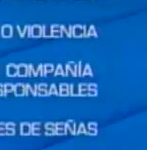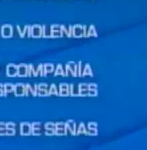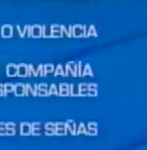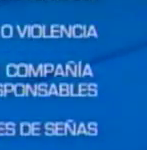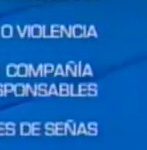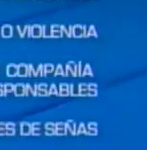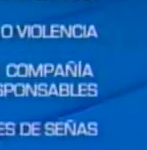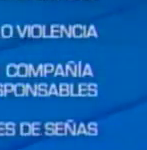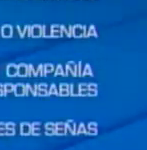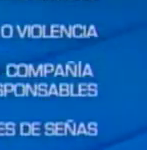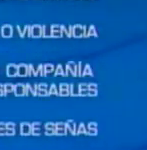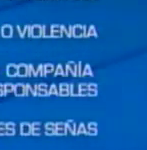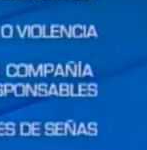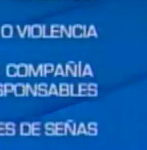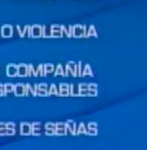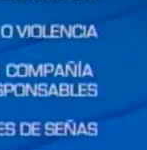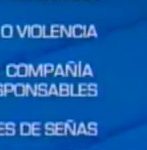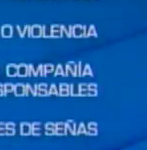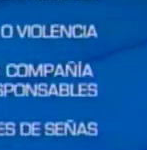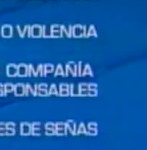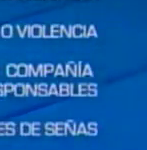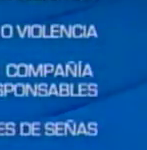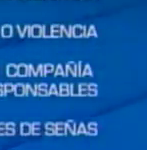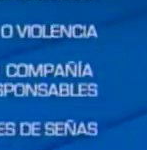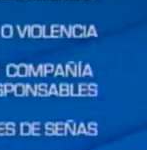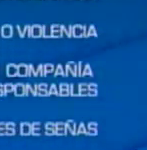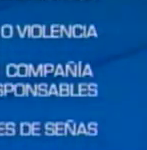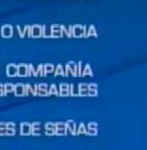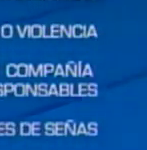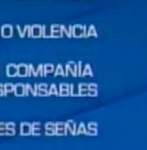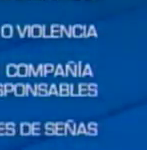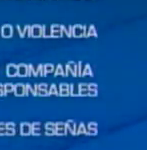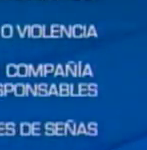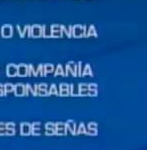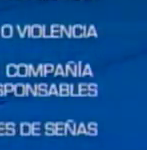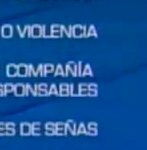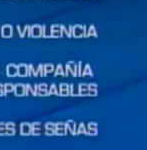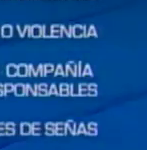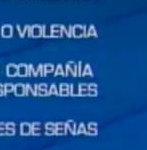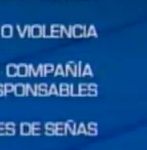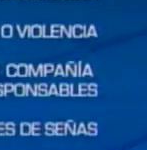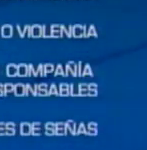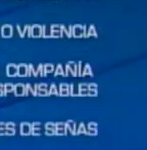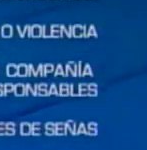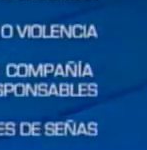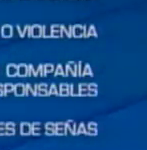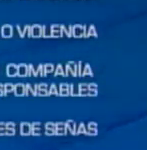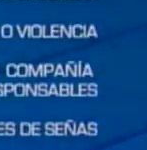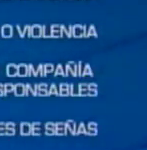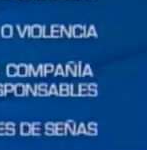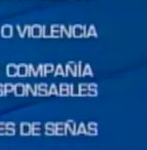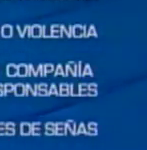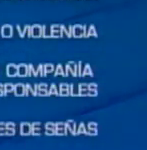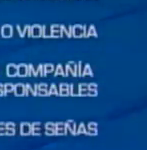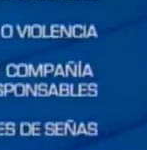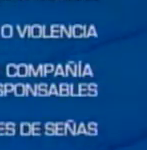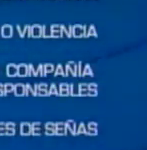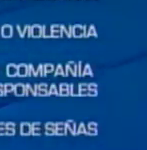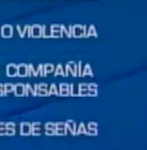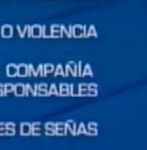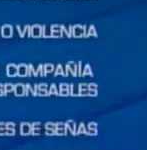Apto para todas las edades. Puede contener escenas de sexo o violencia. Se recomienda ver en compañía de adultos